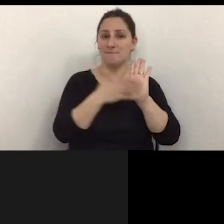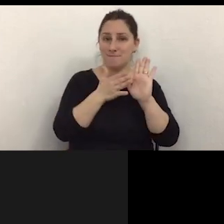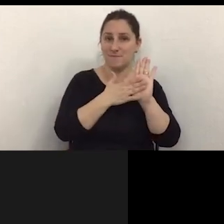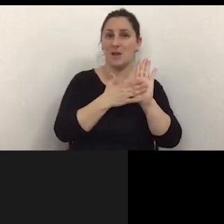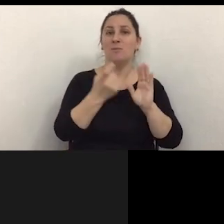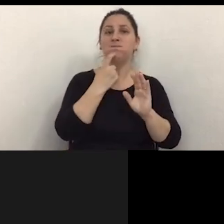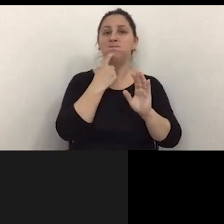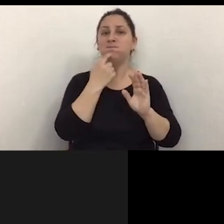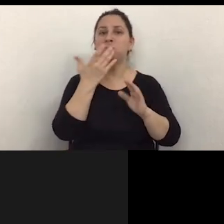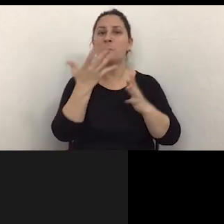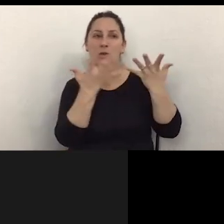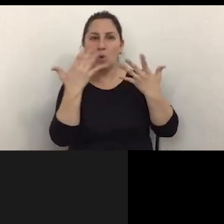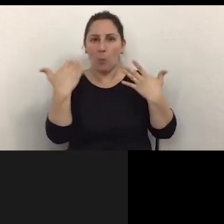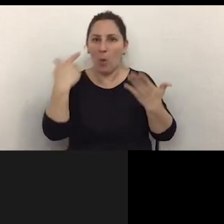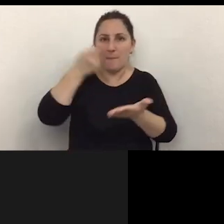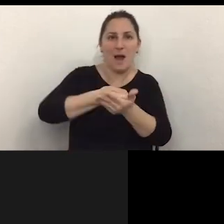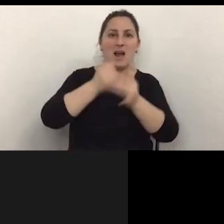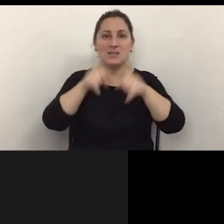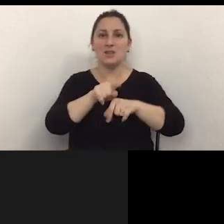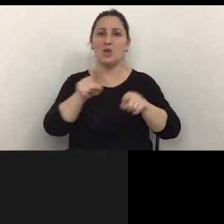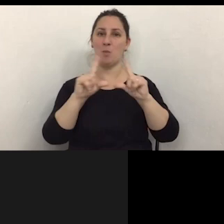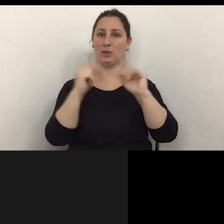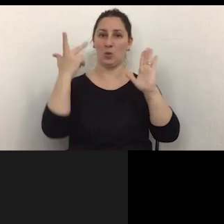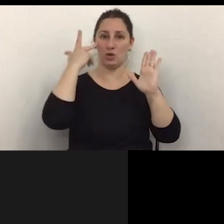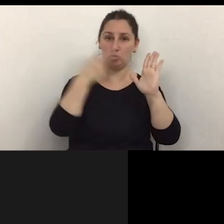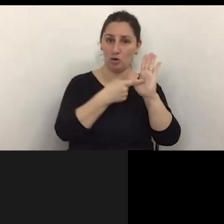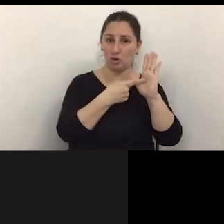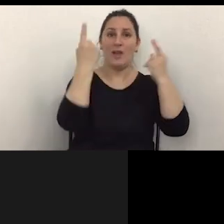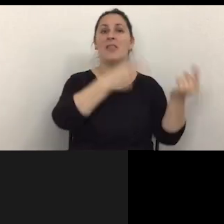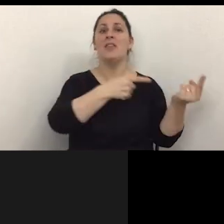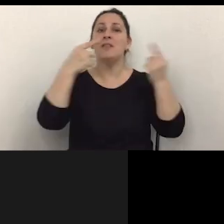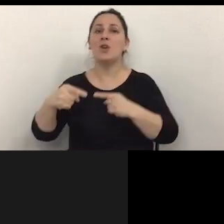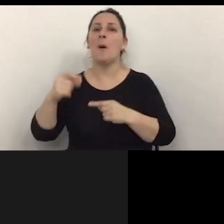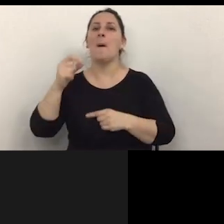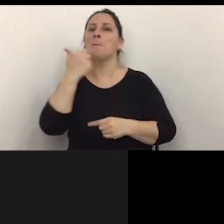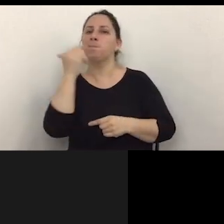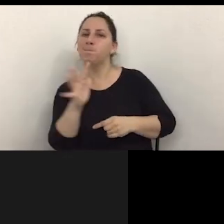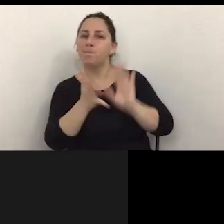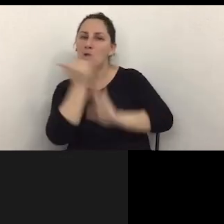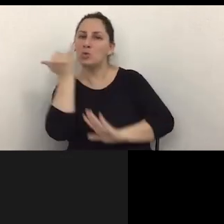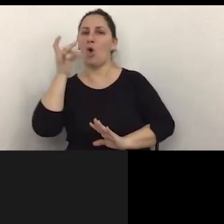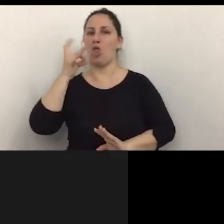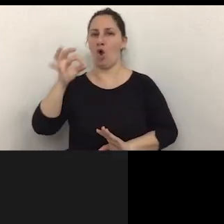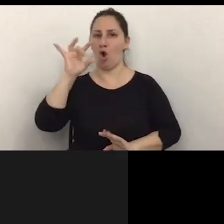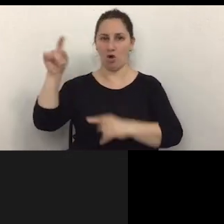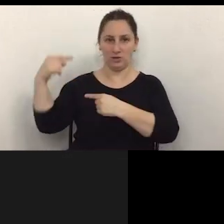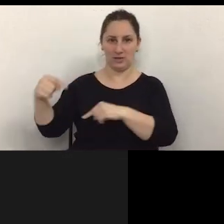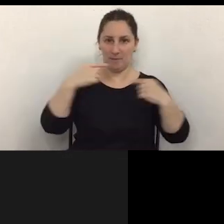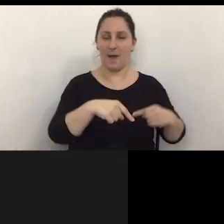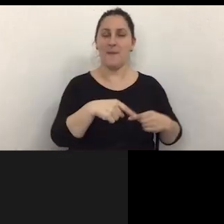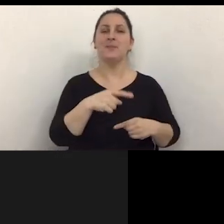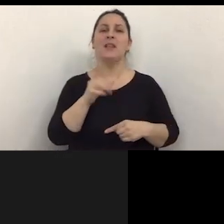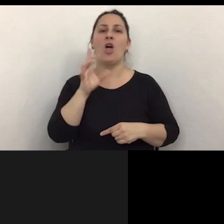18 y diferenciar de lo que es la presunción de dolo. O sea, ustedes lo que tienen que ver bien que estén las dos cosas